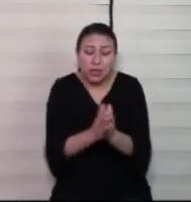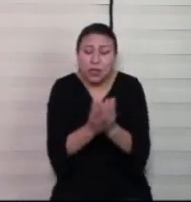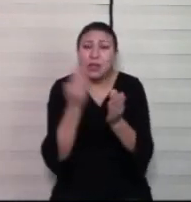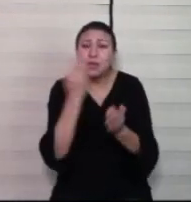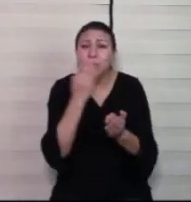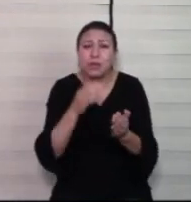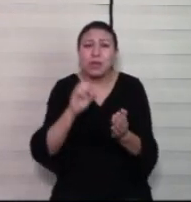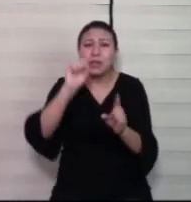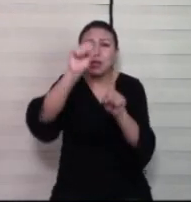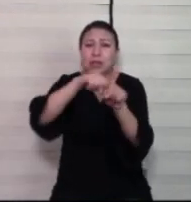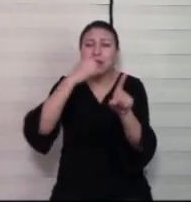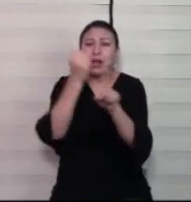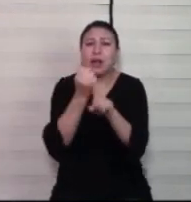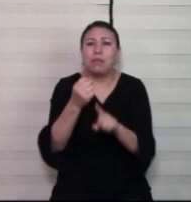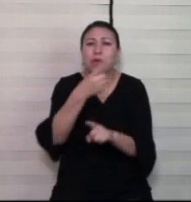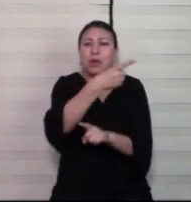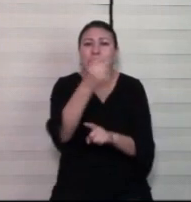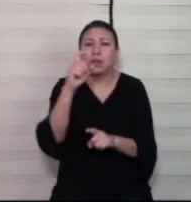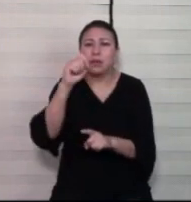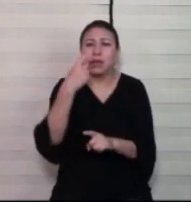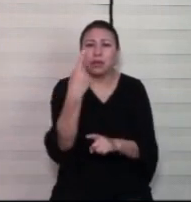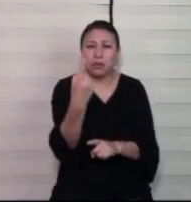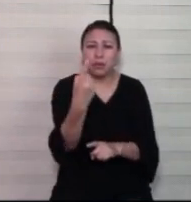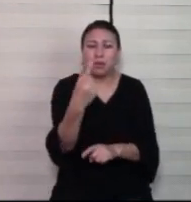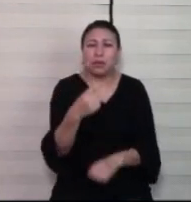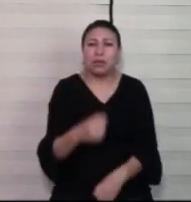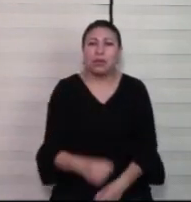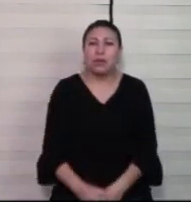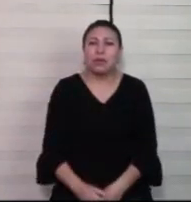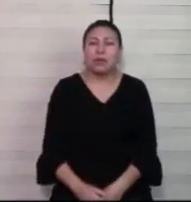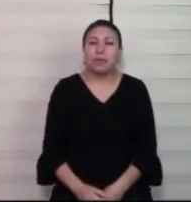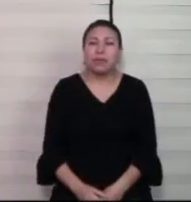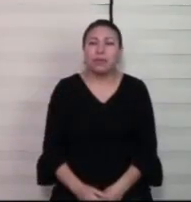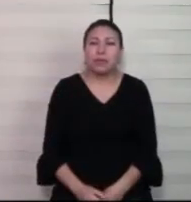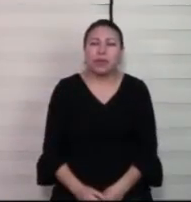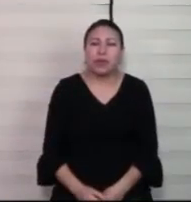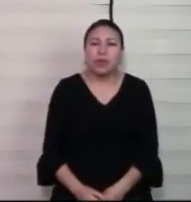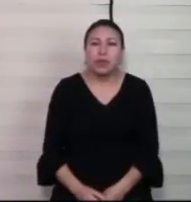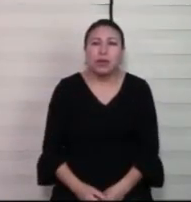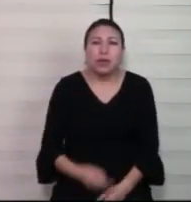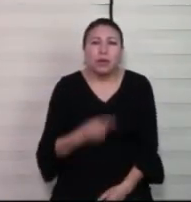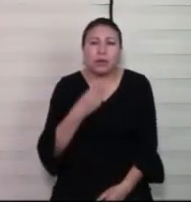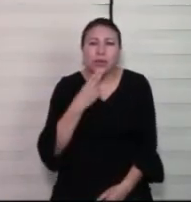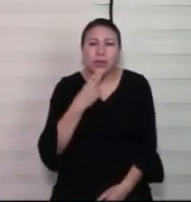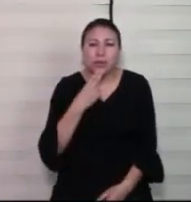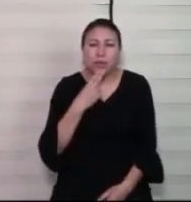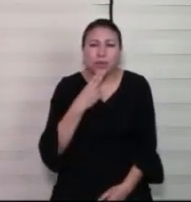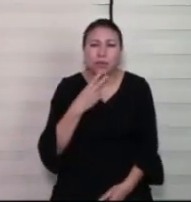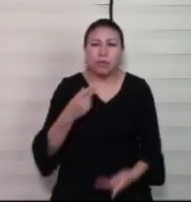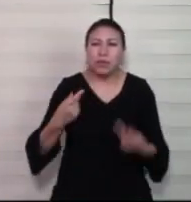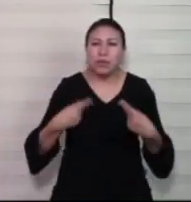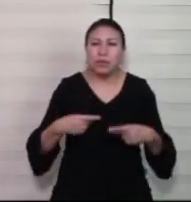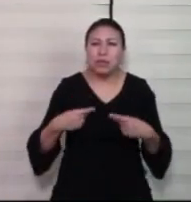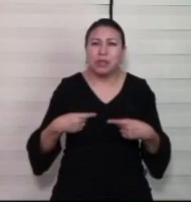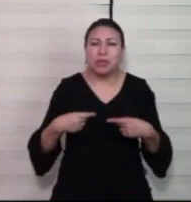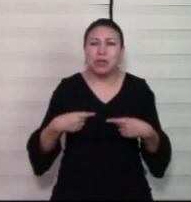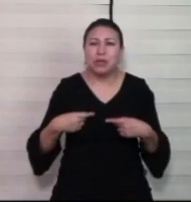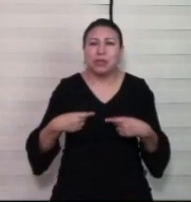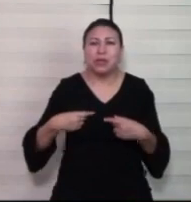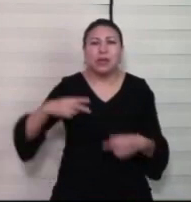por favor. El Salmo 121 generalmente lo usamos para aquellos que van a salir de